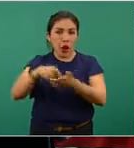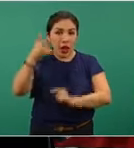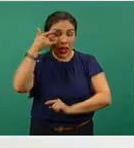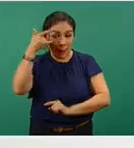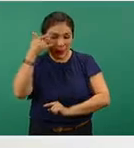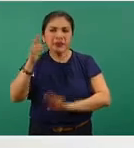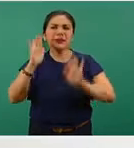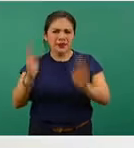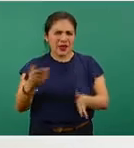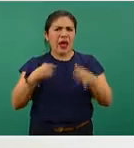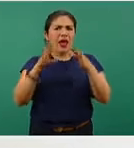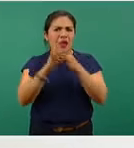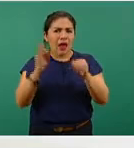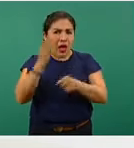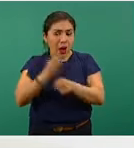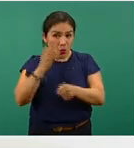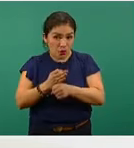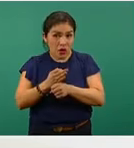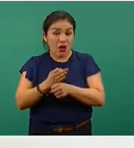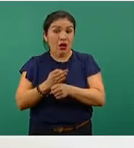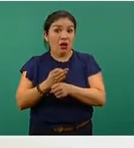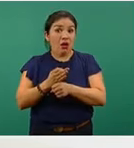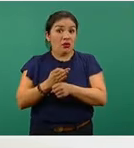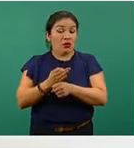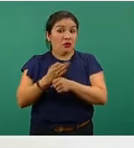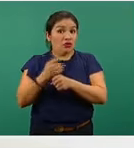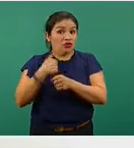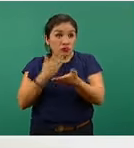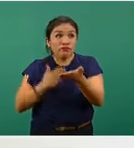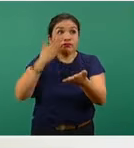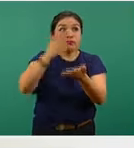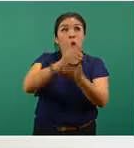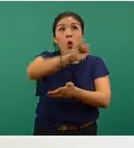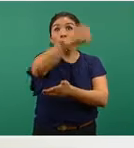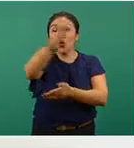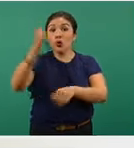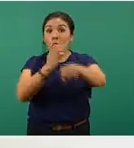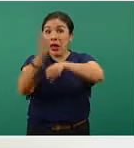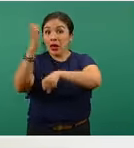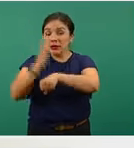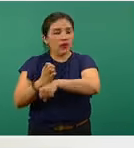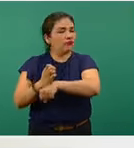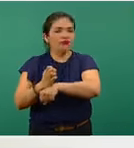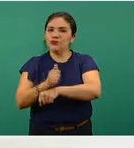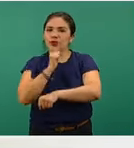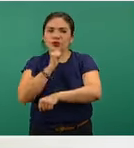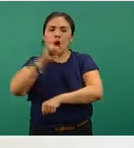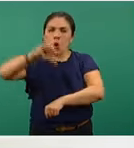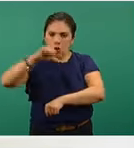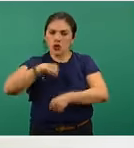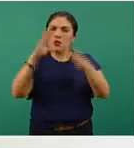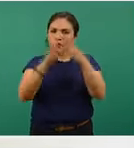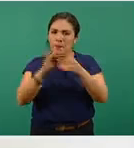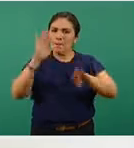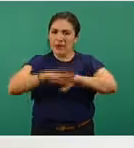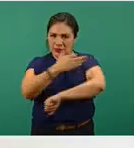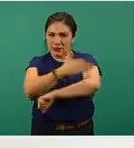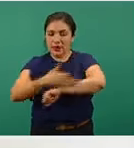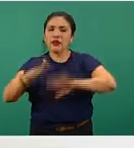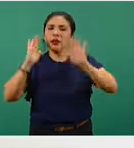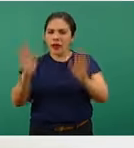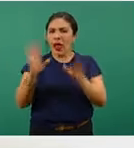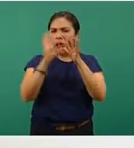ya comentamos, por el momento no vamos a desplazarnos a otras entidades federativas por las razones que hoy comentaremos a detalle, que han